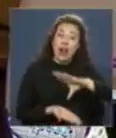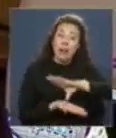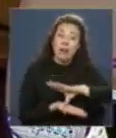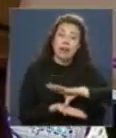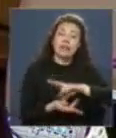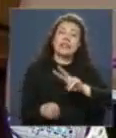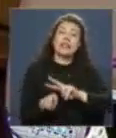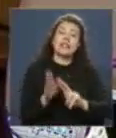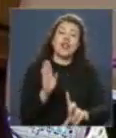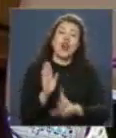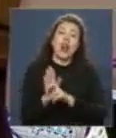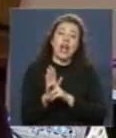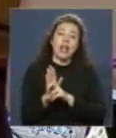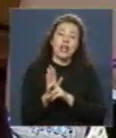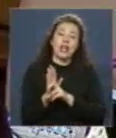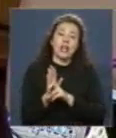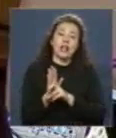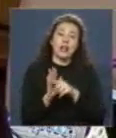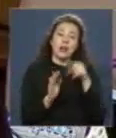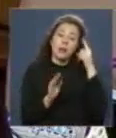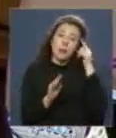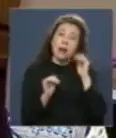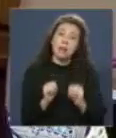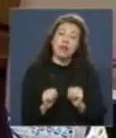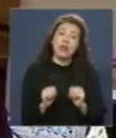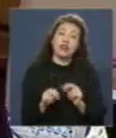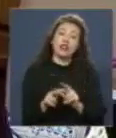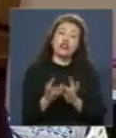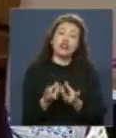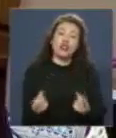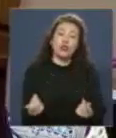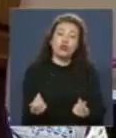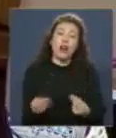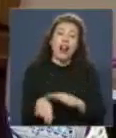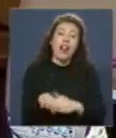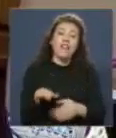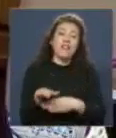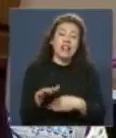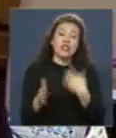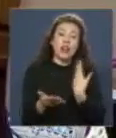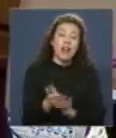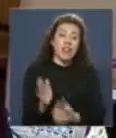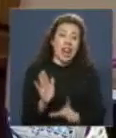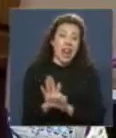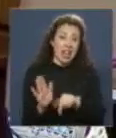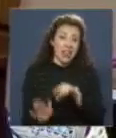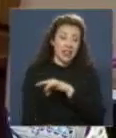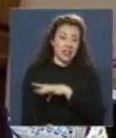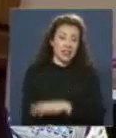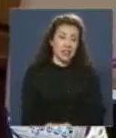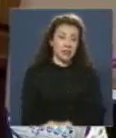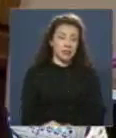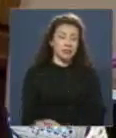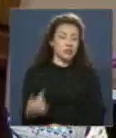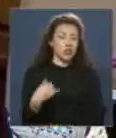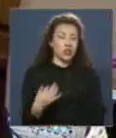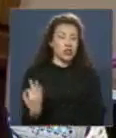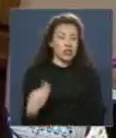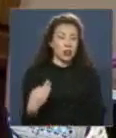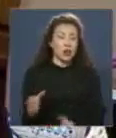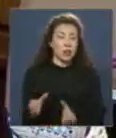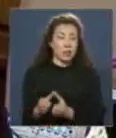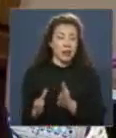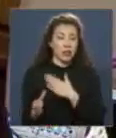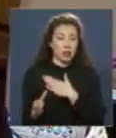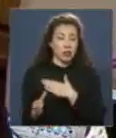esté legislando para suplir este vacío tan lamentable que tenía nuestra legislación chilena. No tengo ninguna duda que toda la bancada de mi